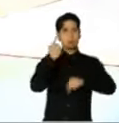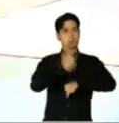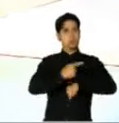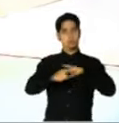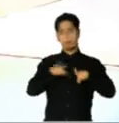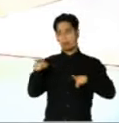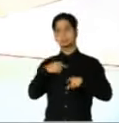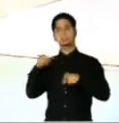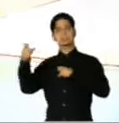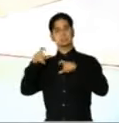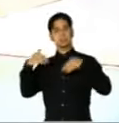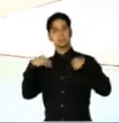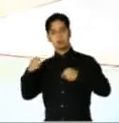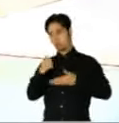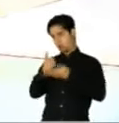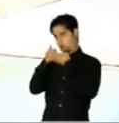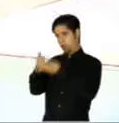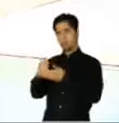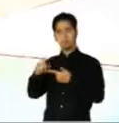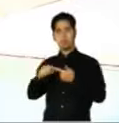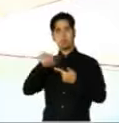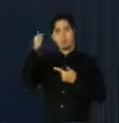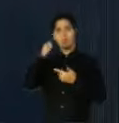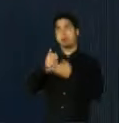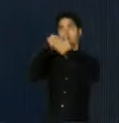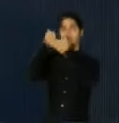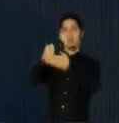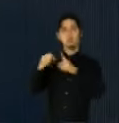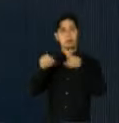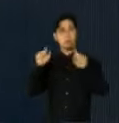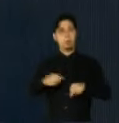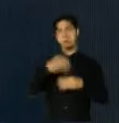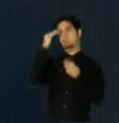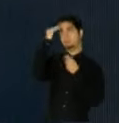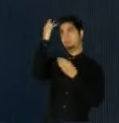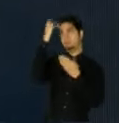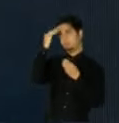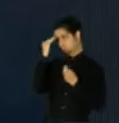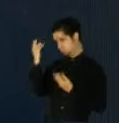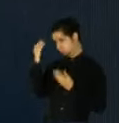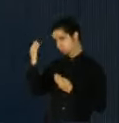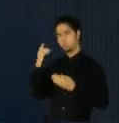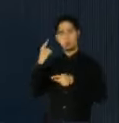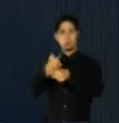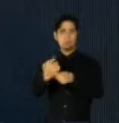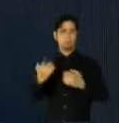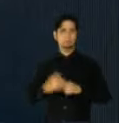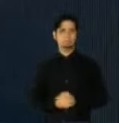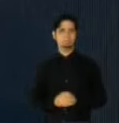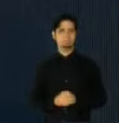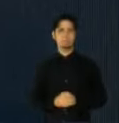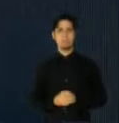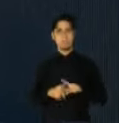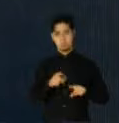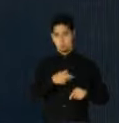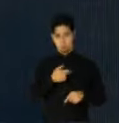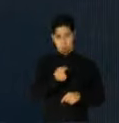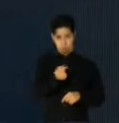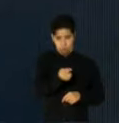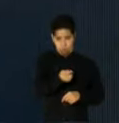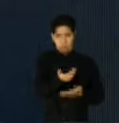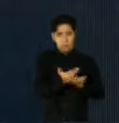secretario, a la señora gobernadora, y mantenerlos informados, y que por un detalle que es importante, porque